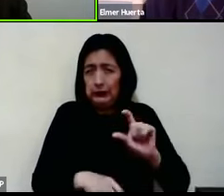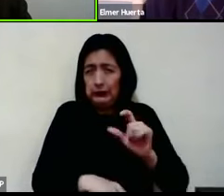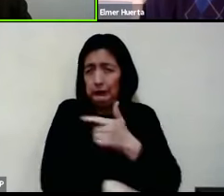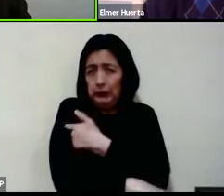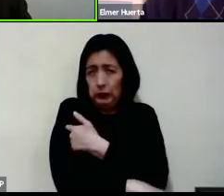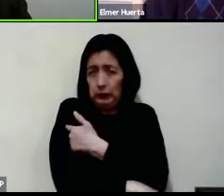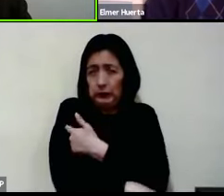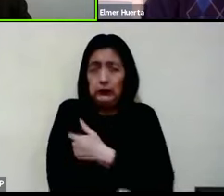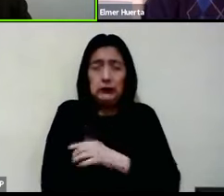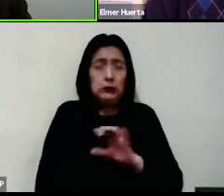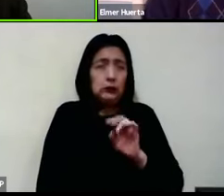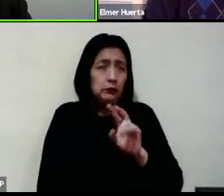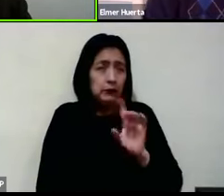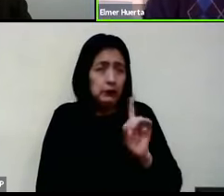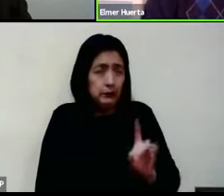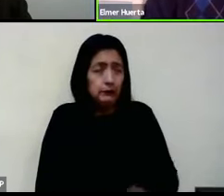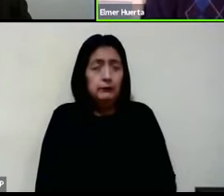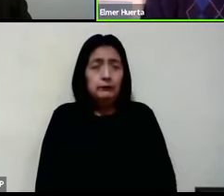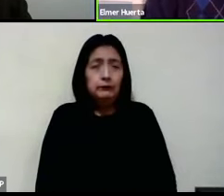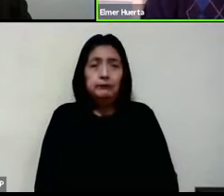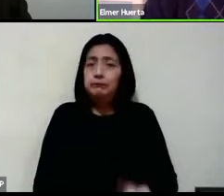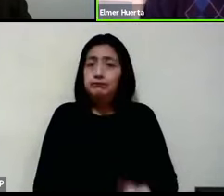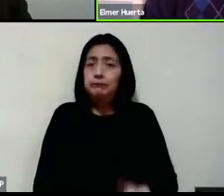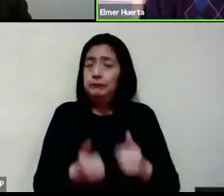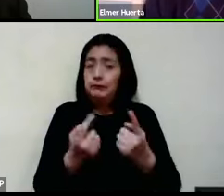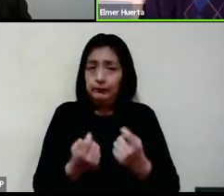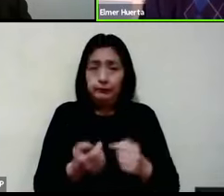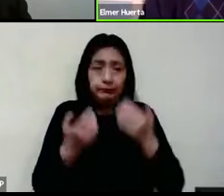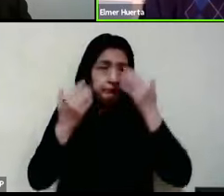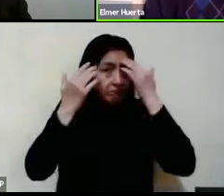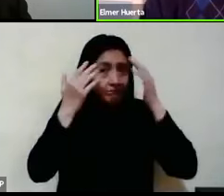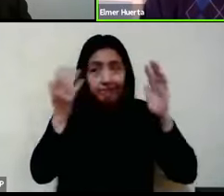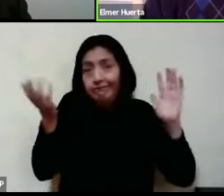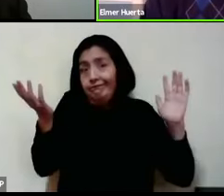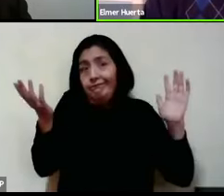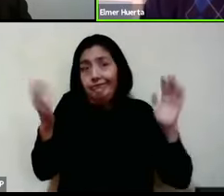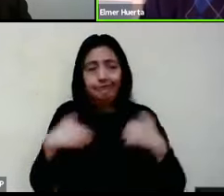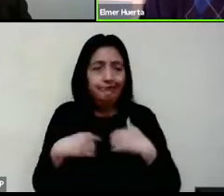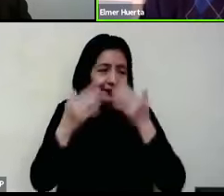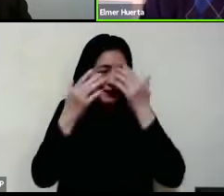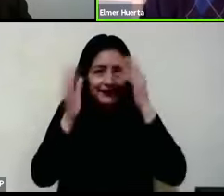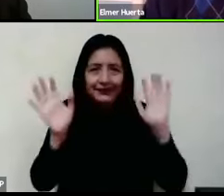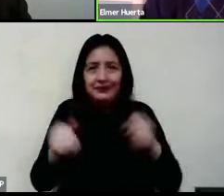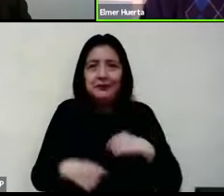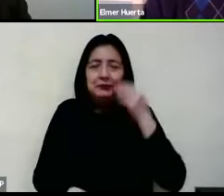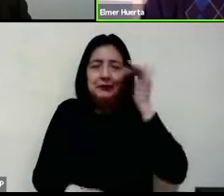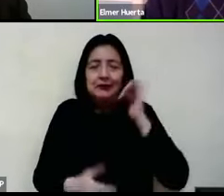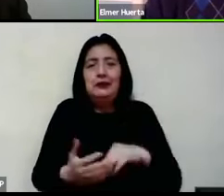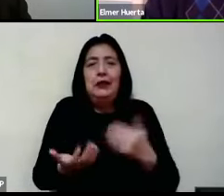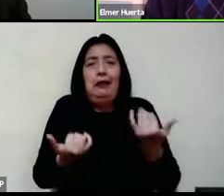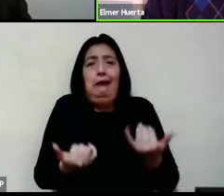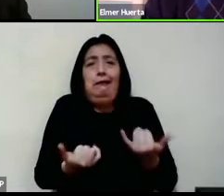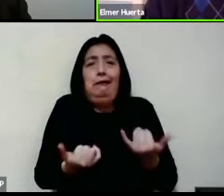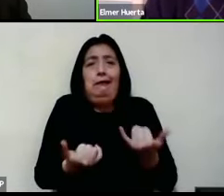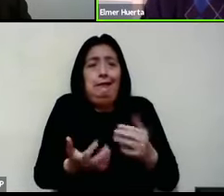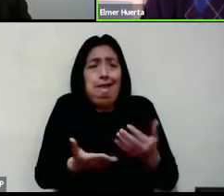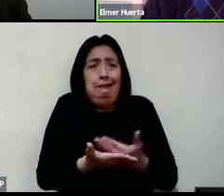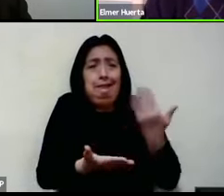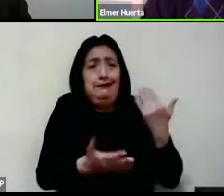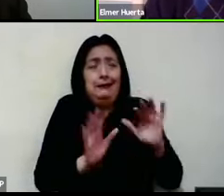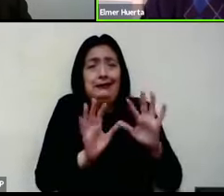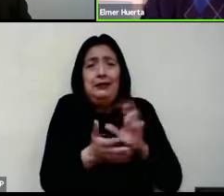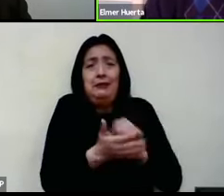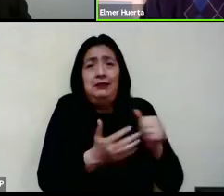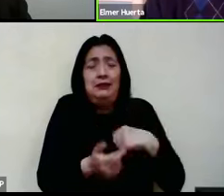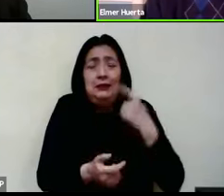el COVID-19? Buena pregunta, pero no sabemos. No sabemos, no tenemos idea. Recién conocemos esta enfermedad hace 10 meses y